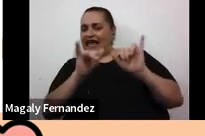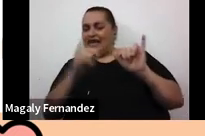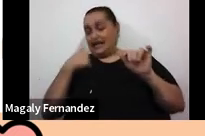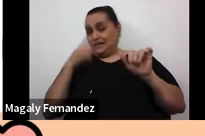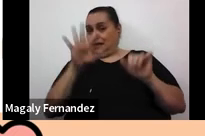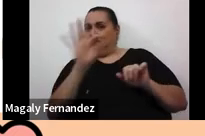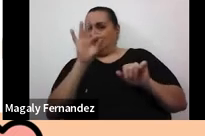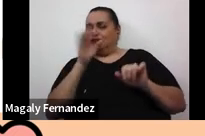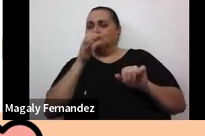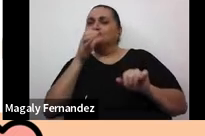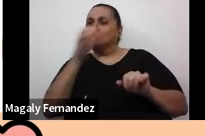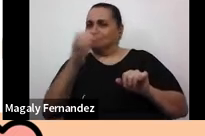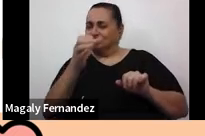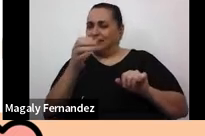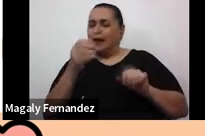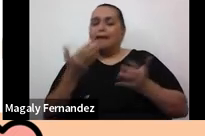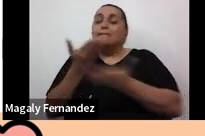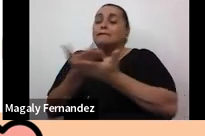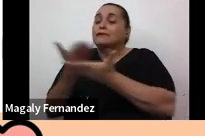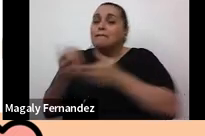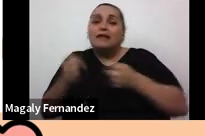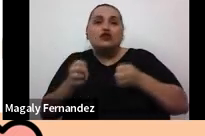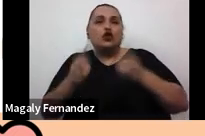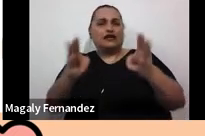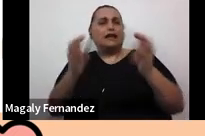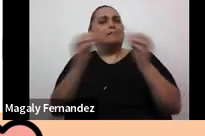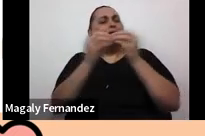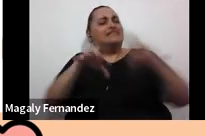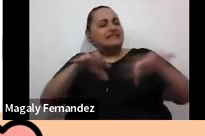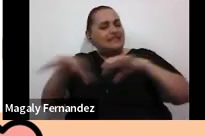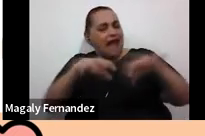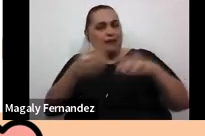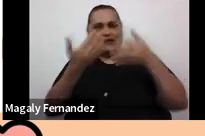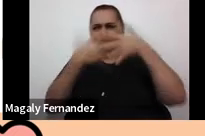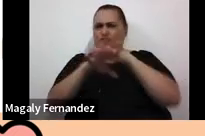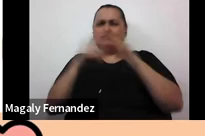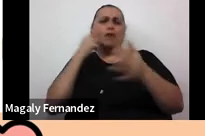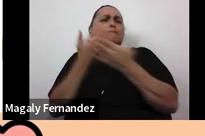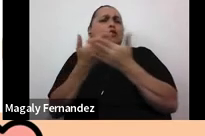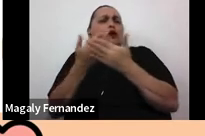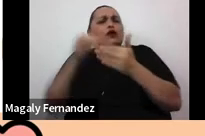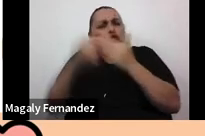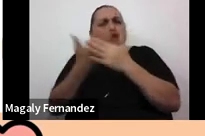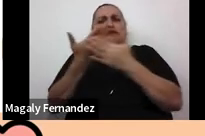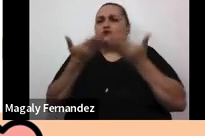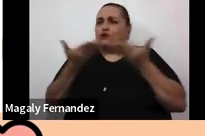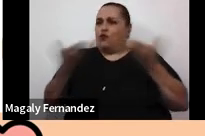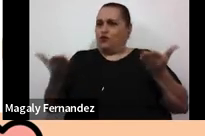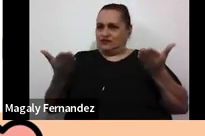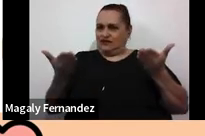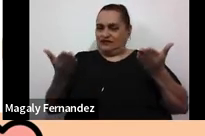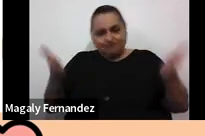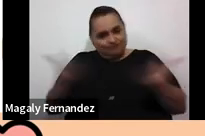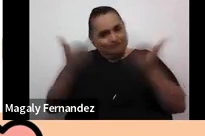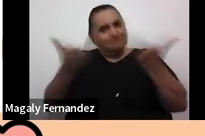no para para plantear metodologías más dinámicas más inclusivas probar nuevas cosas y fomentar